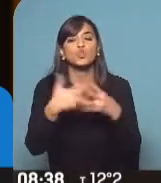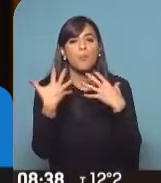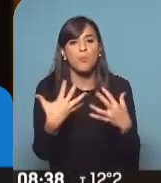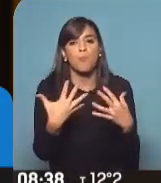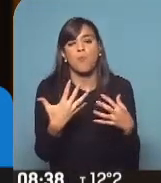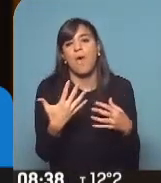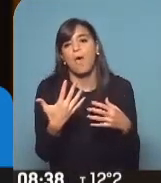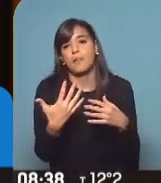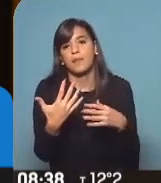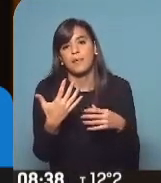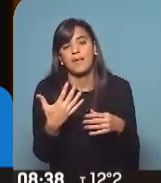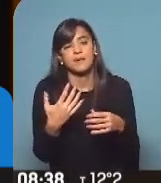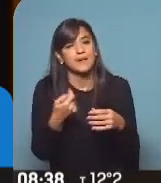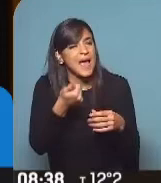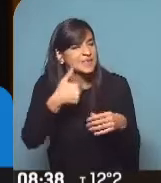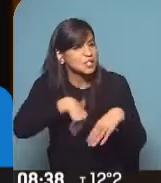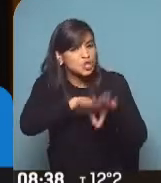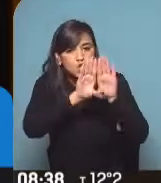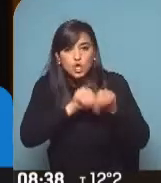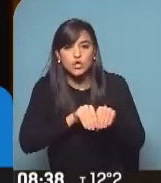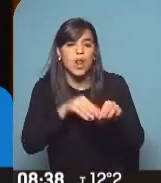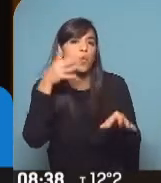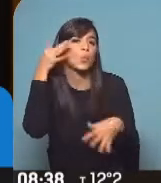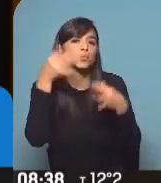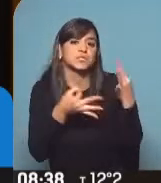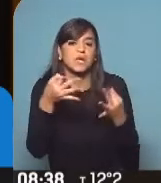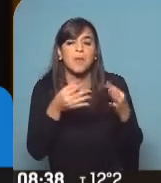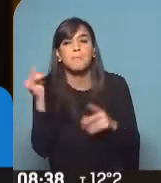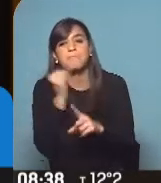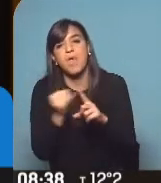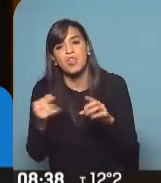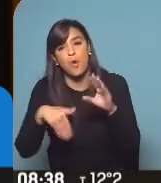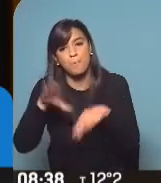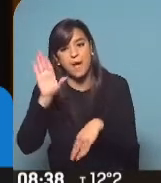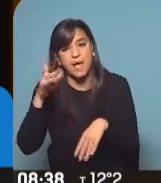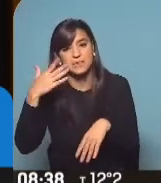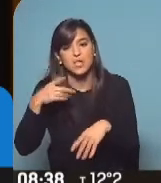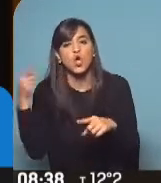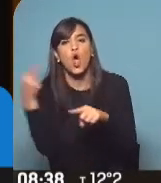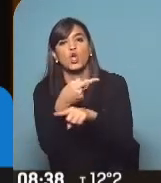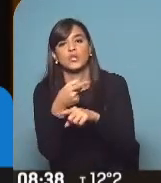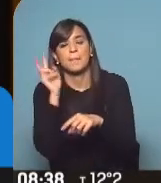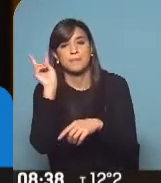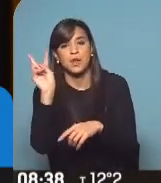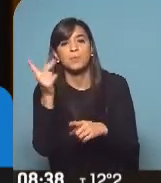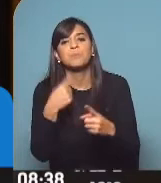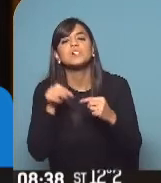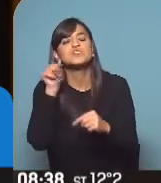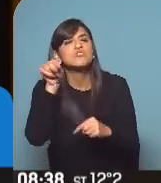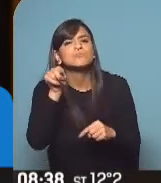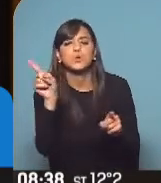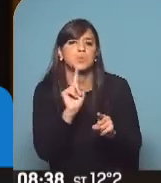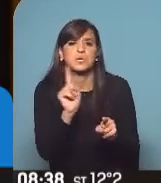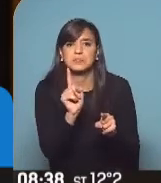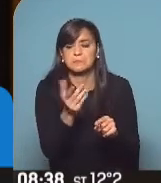casi enteramente al justicialismo y el voto de sectores medios era más bien anti peronistas no pero ese no es el escenario de las